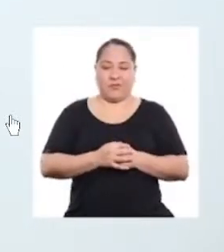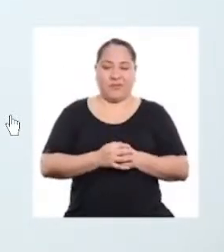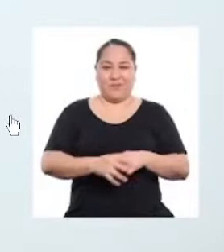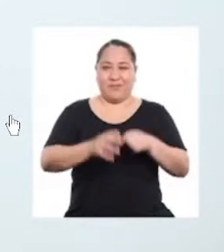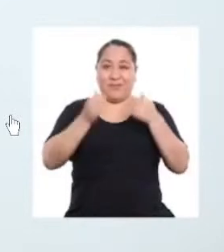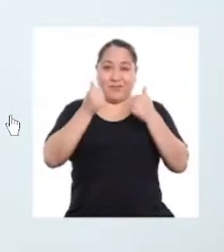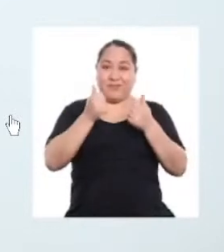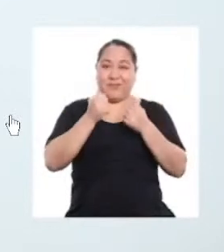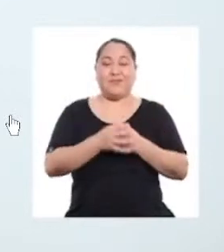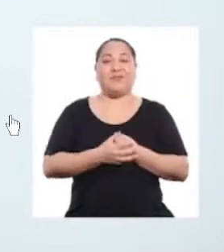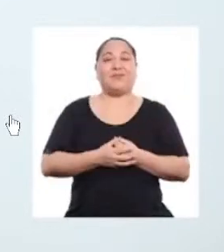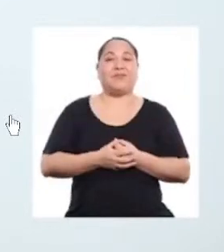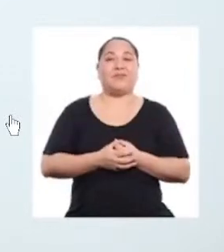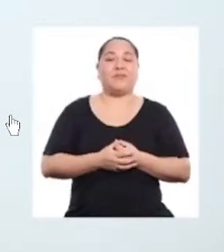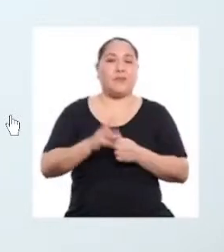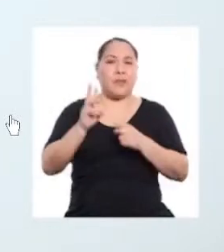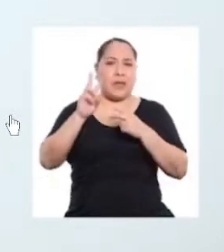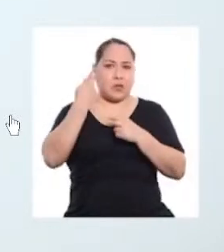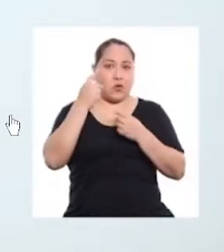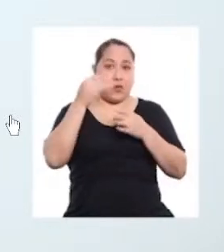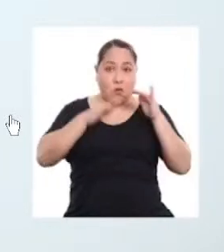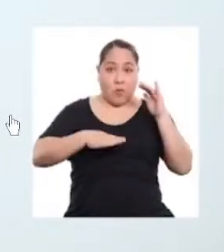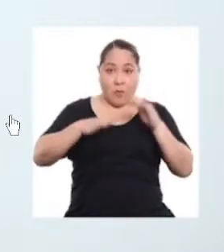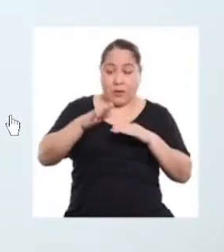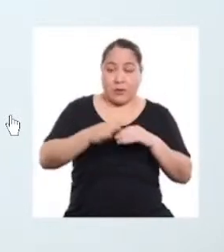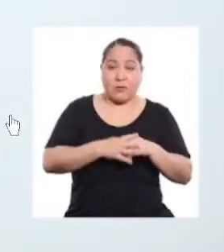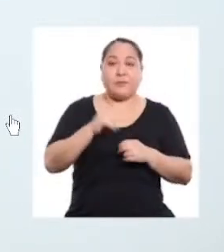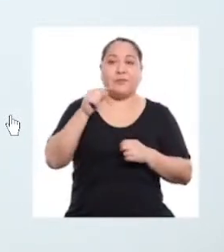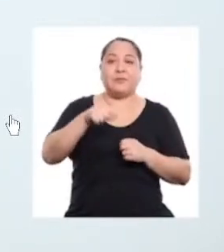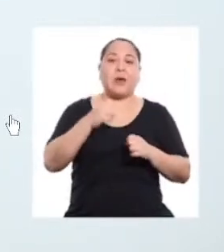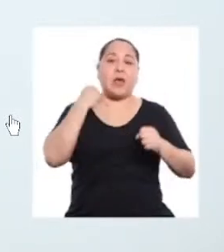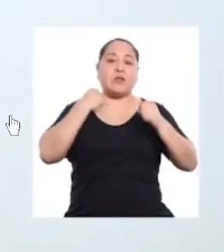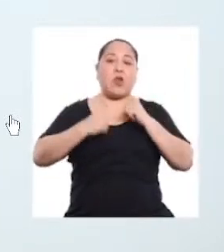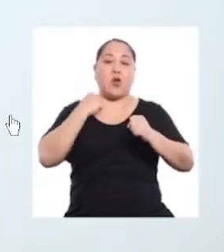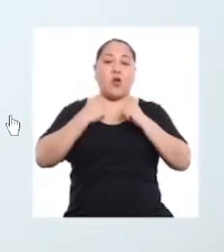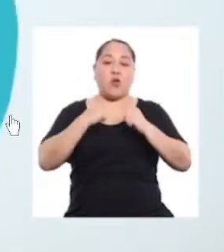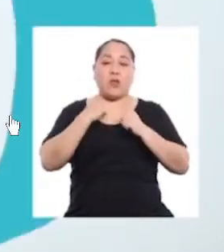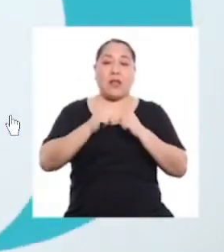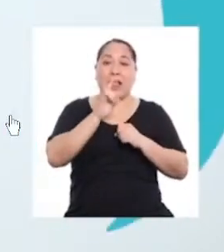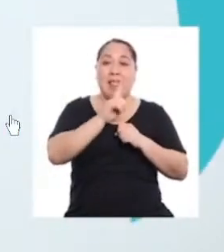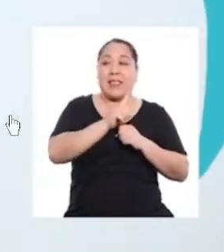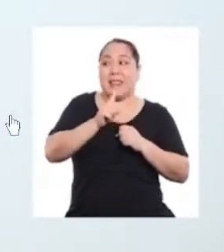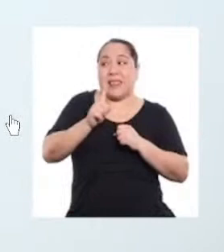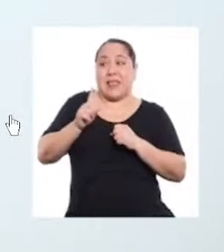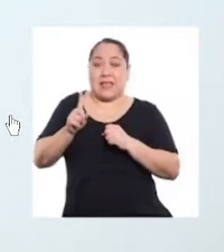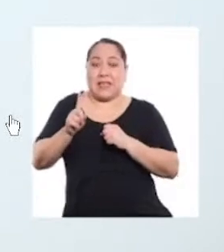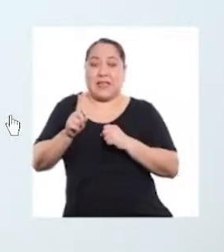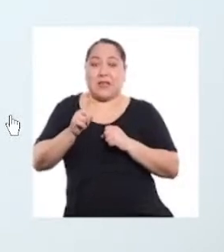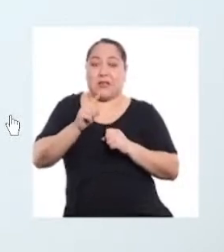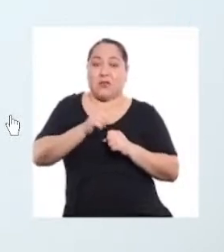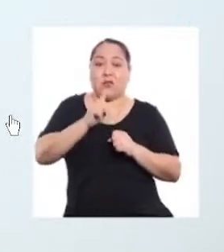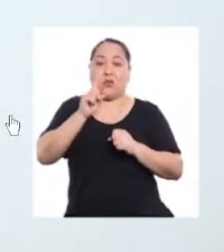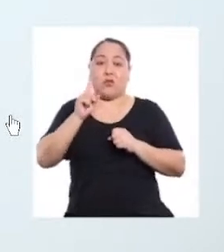1, 2, 1, 2, 1, 2. Muy bien. Para el segundo paso, vamos a correr lateral.